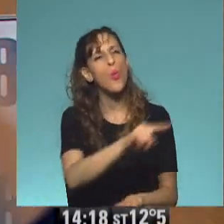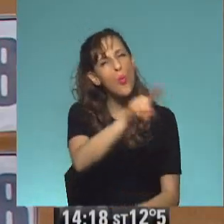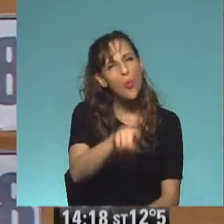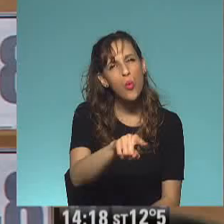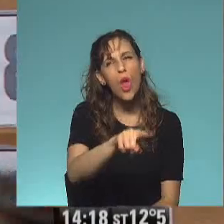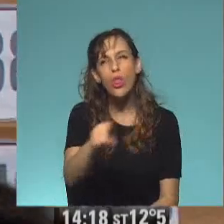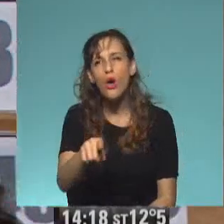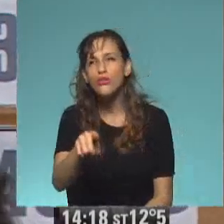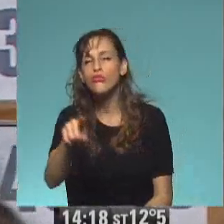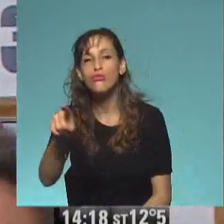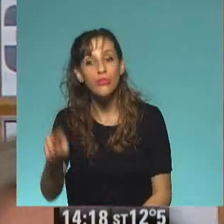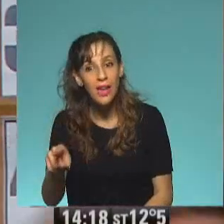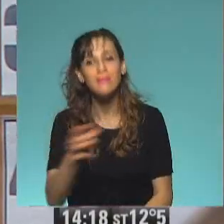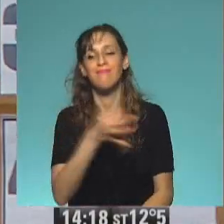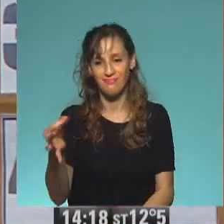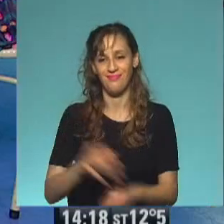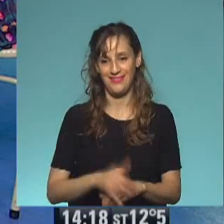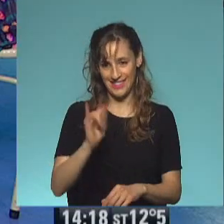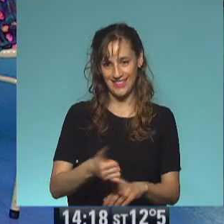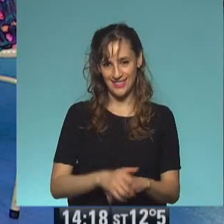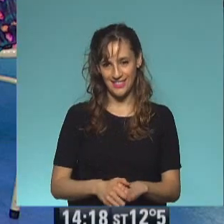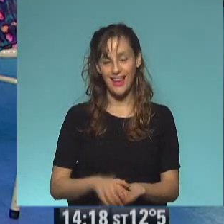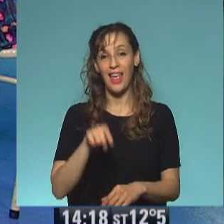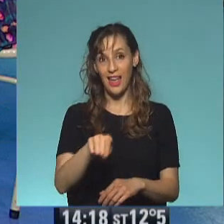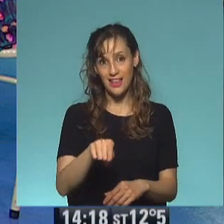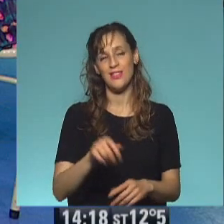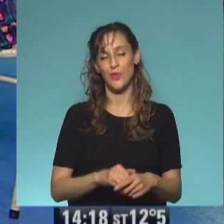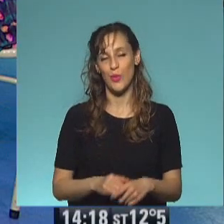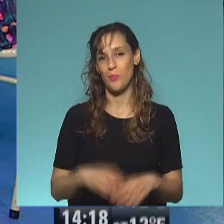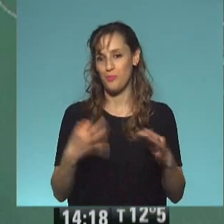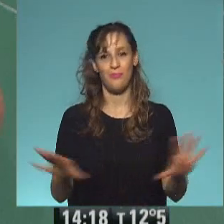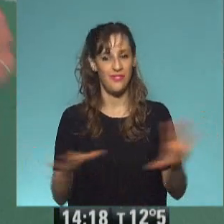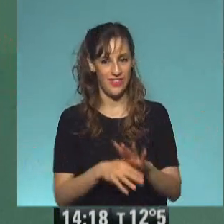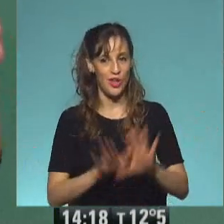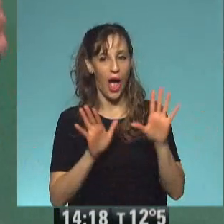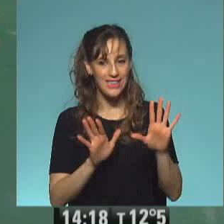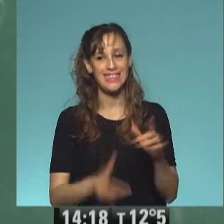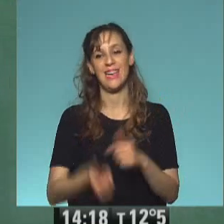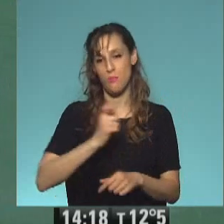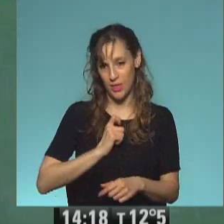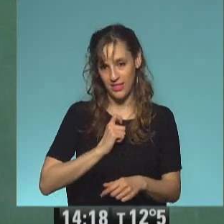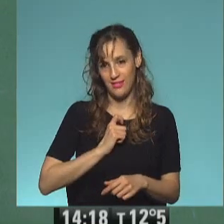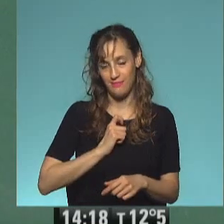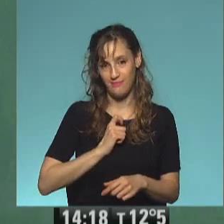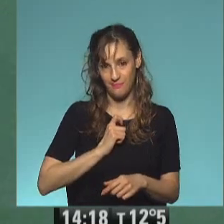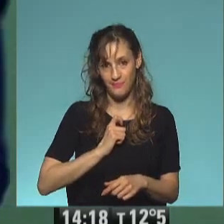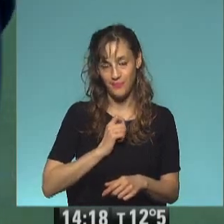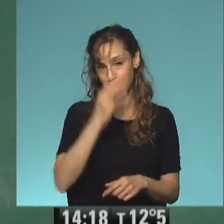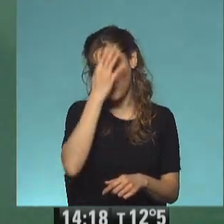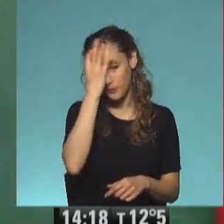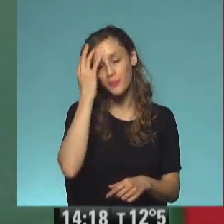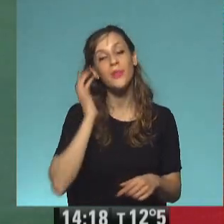1, 2, 3. La pulguita. Y ahí está la pulga y ahí está la respuesta. Perfecto. Con esos 3 números que conté.